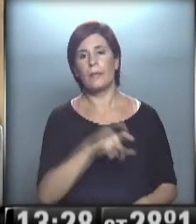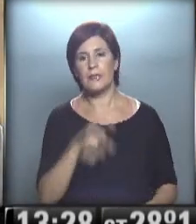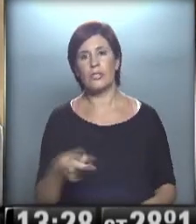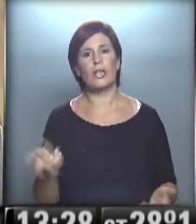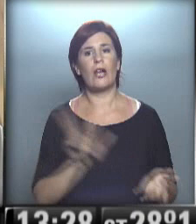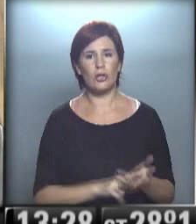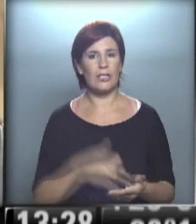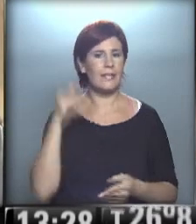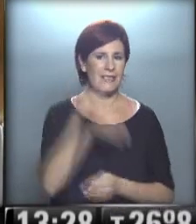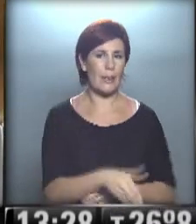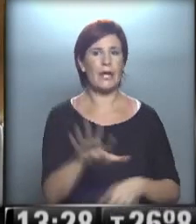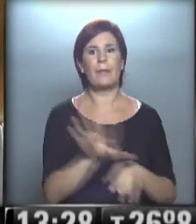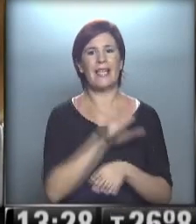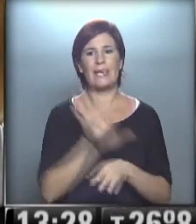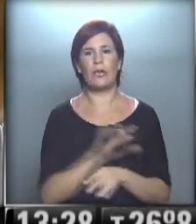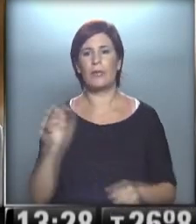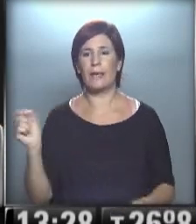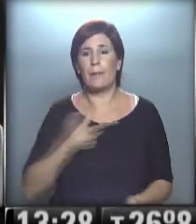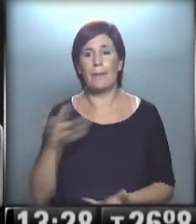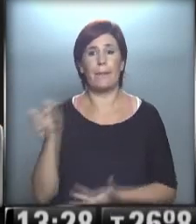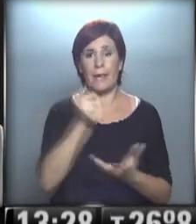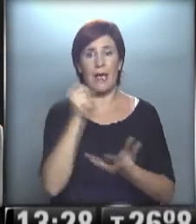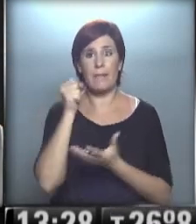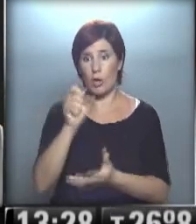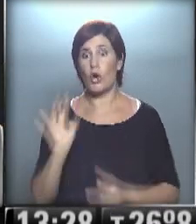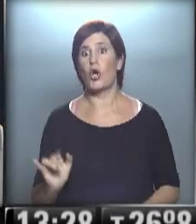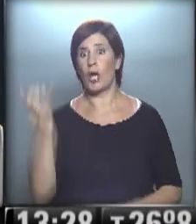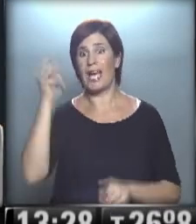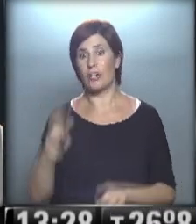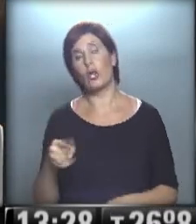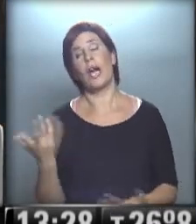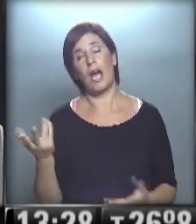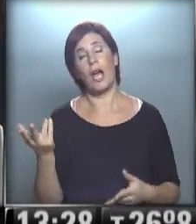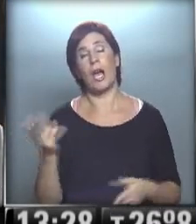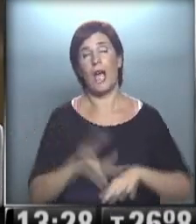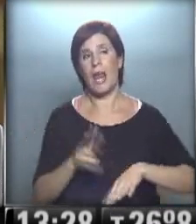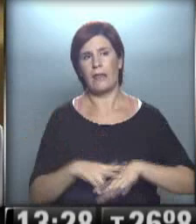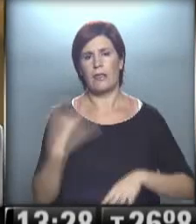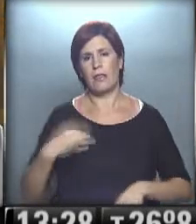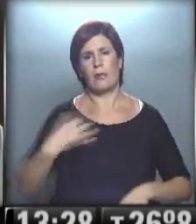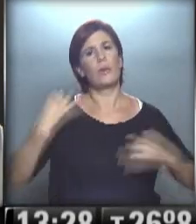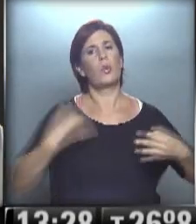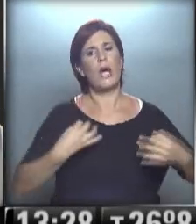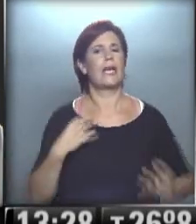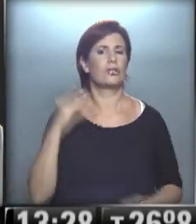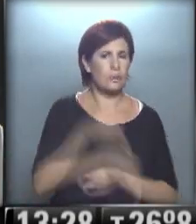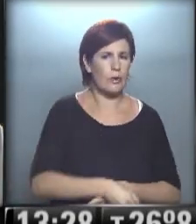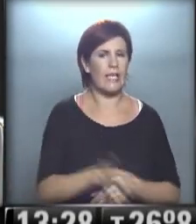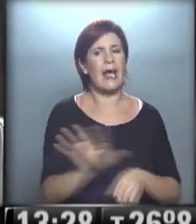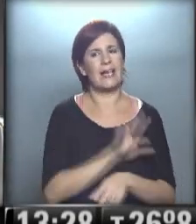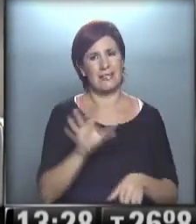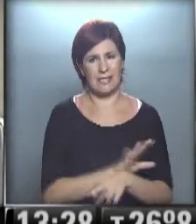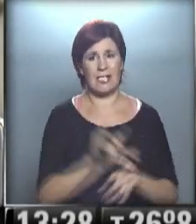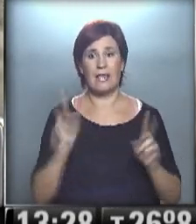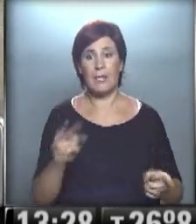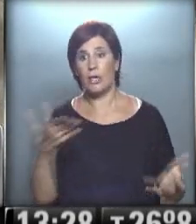películas más premiadas, poco por disfrute, porque bueno, de algún modo es una garantía o es un aval de que puede ser un buen filme, y a su vez para